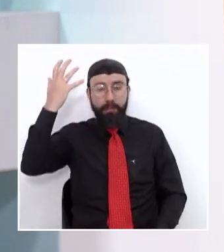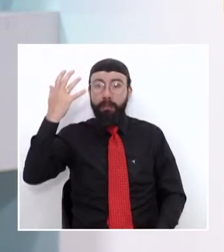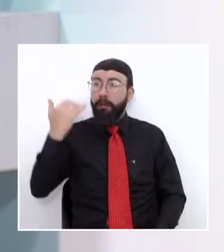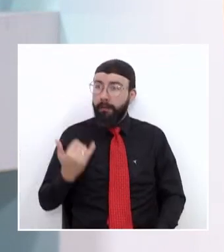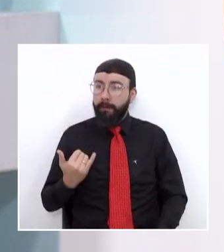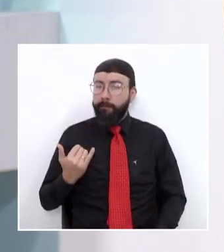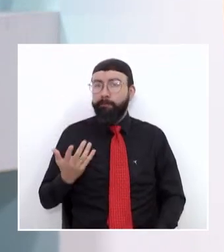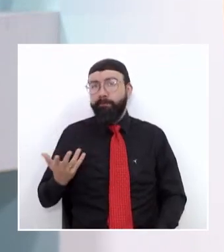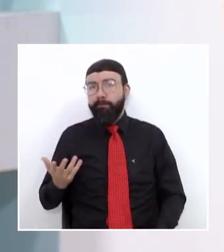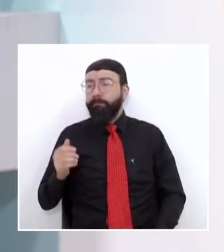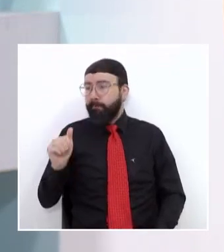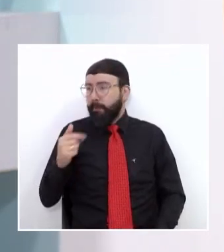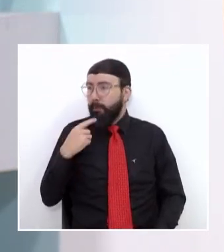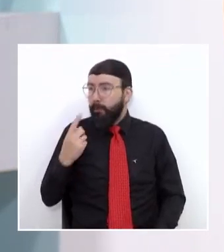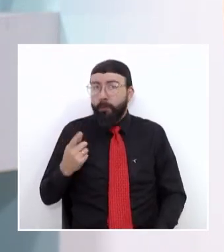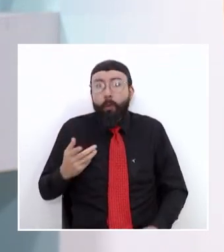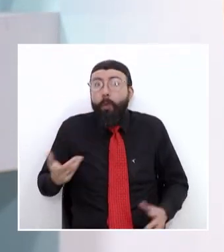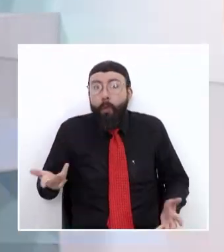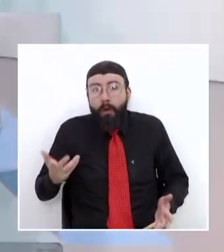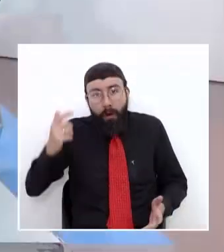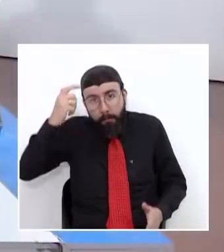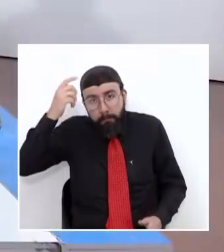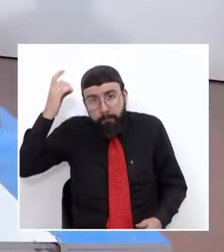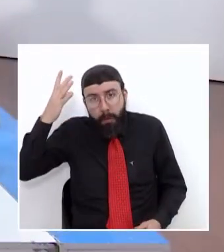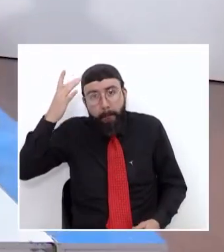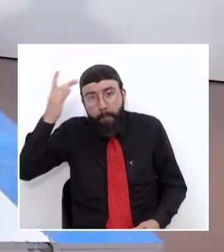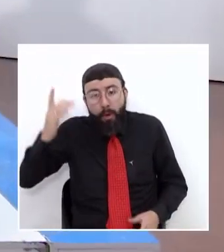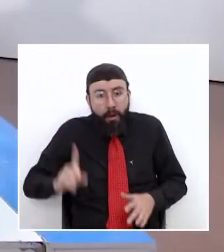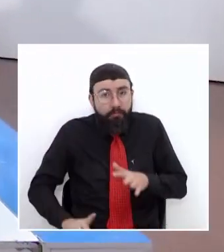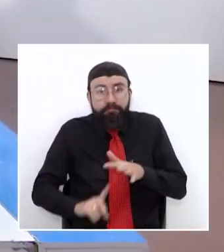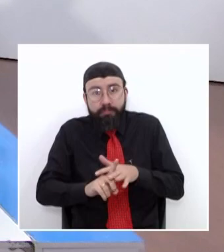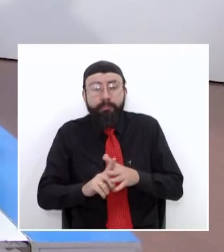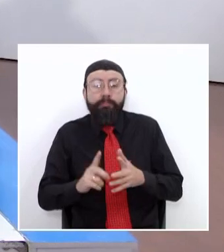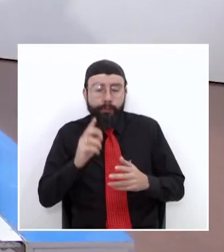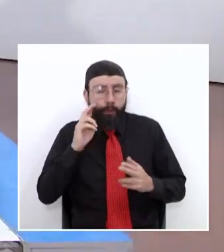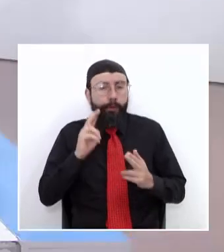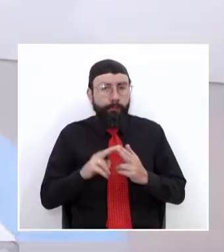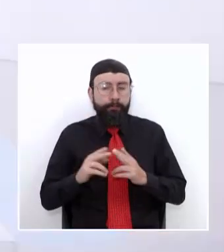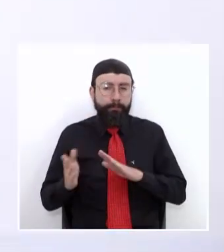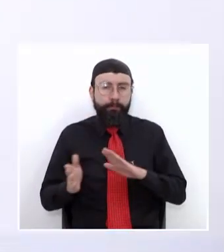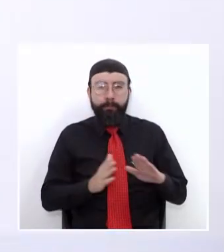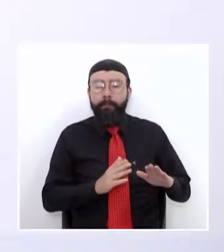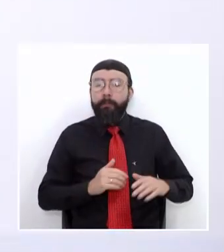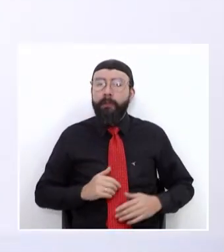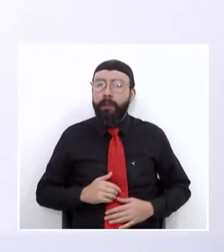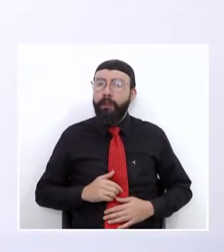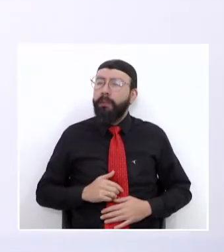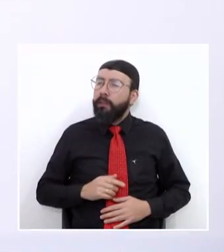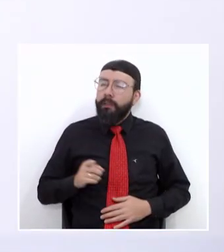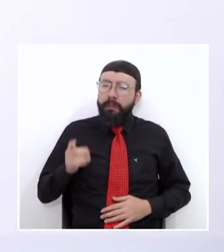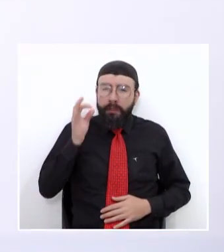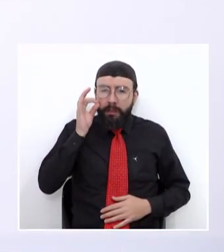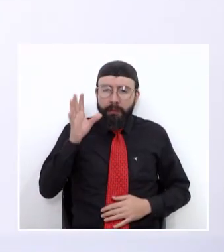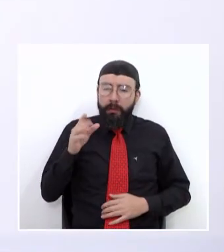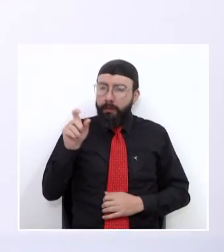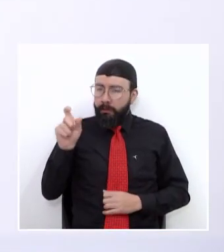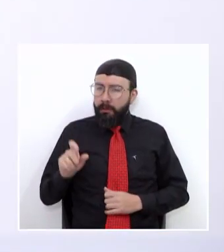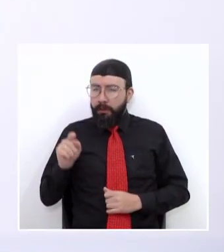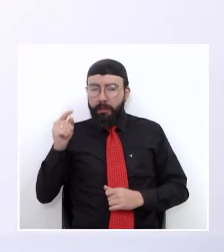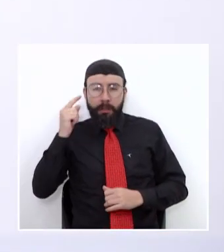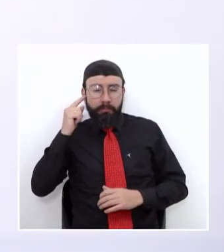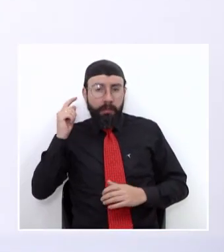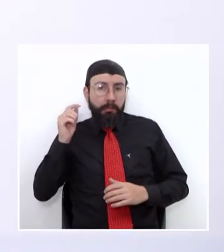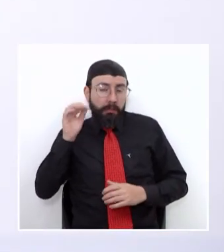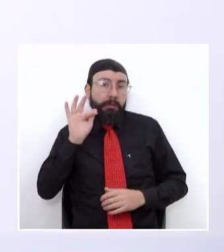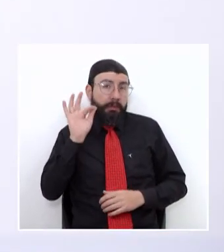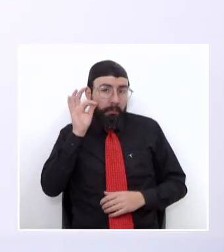es lo que está diciendo el doctor para que lo busque, que está grabado acá en Instagram y en Facebook. Y posiblemente tenga efecto